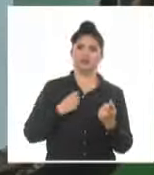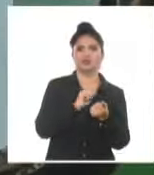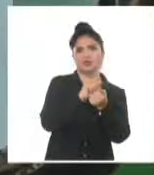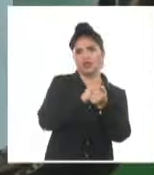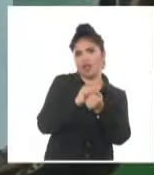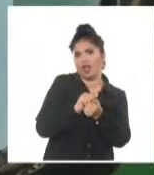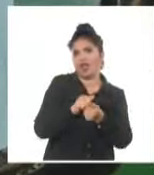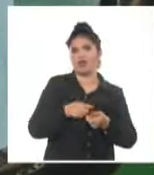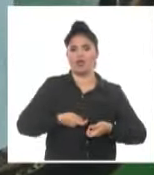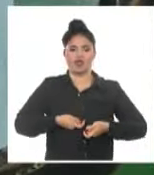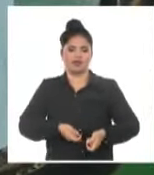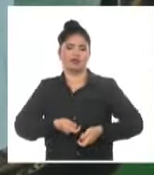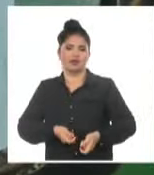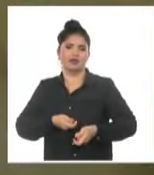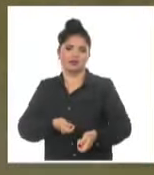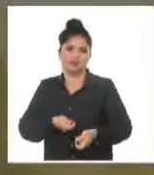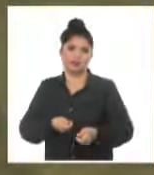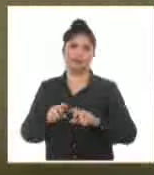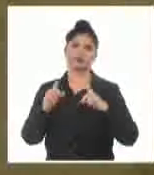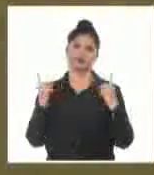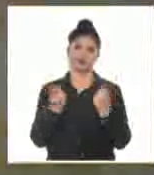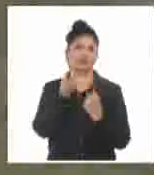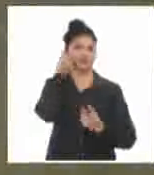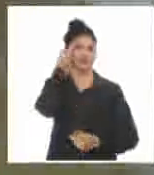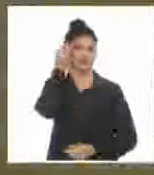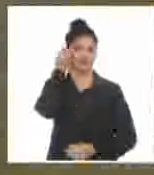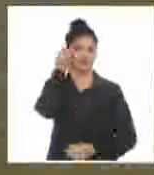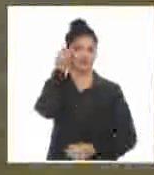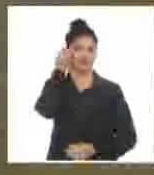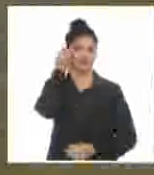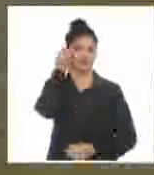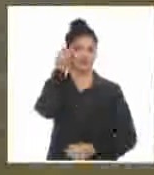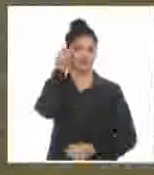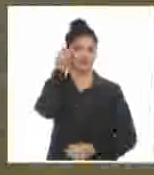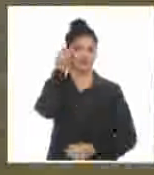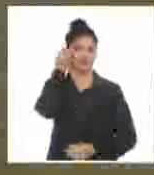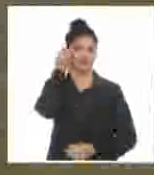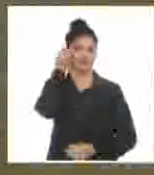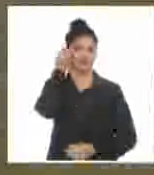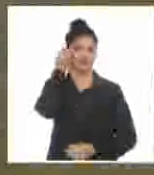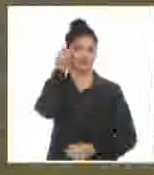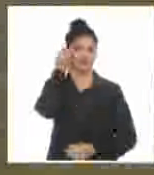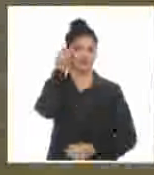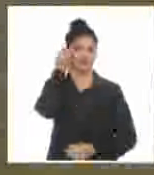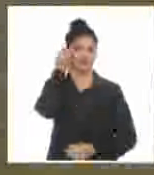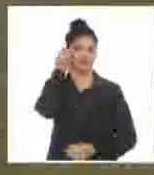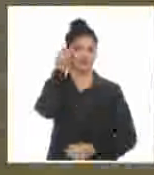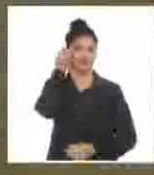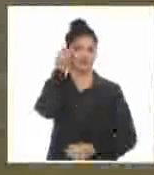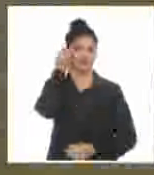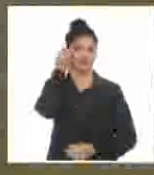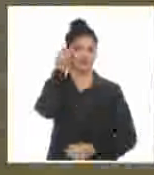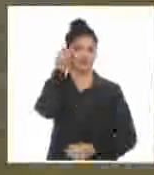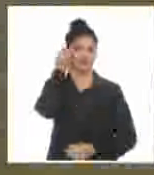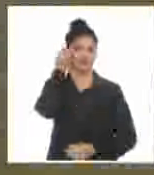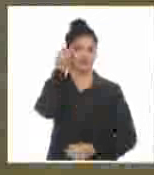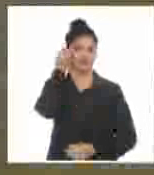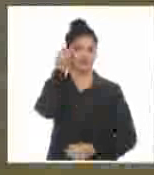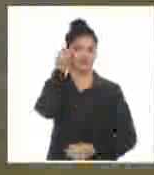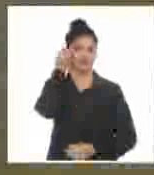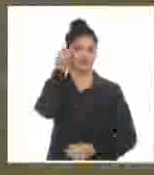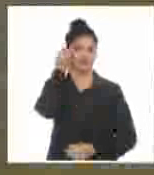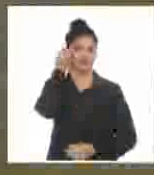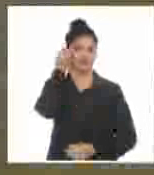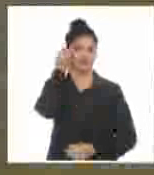equipos de la lavandería apelando a la innovación. De tanto esfuerzo, mucho sabe Ivón, la auxiliar.